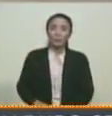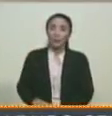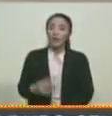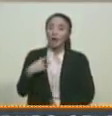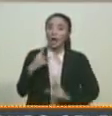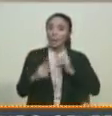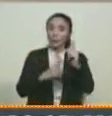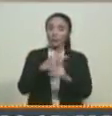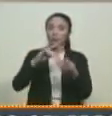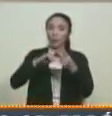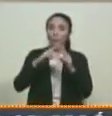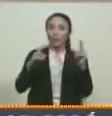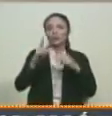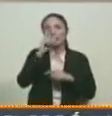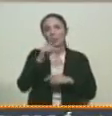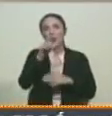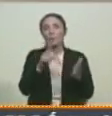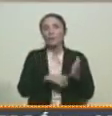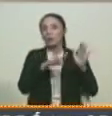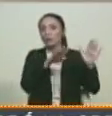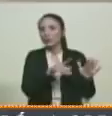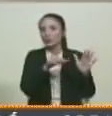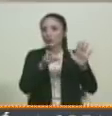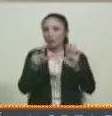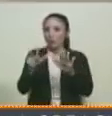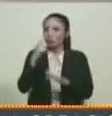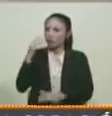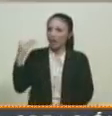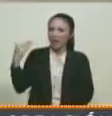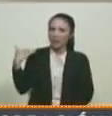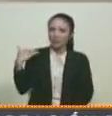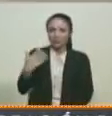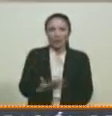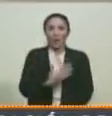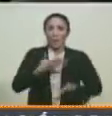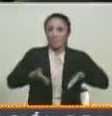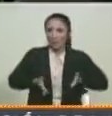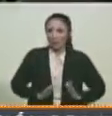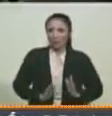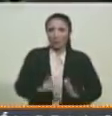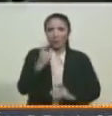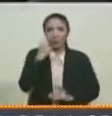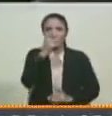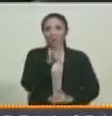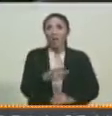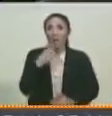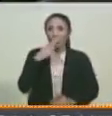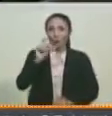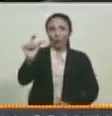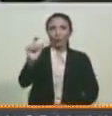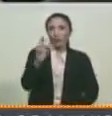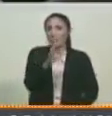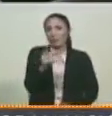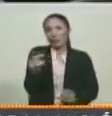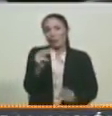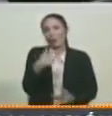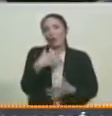de pacificación en el año 68, Héctor Rodríguez. Tú ni pensabas en nacer todavía.